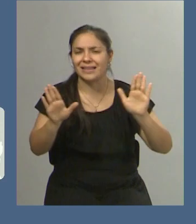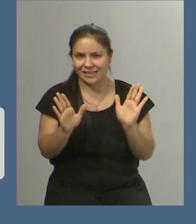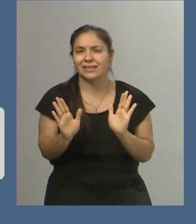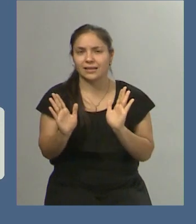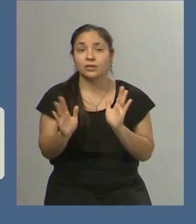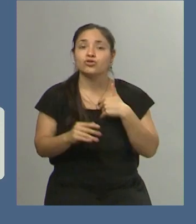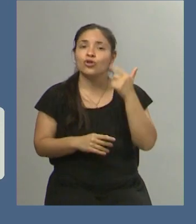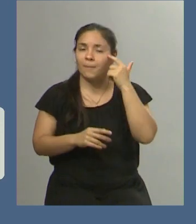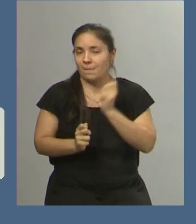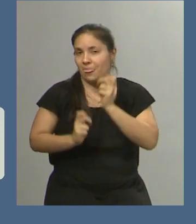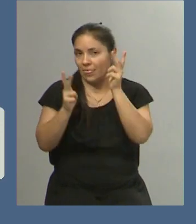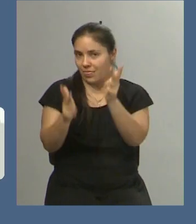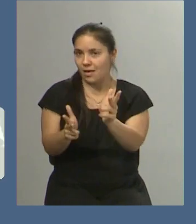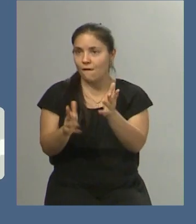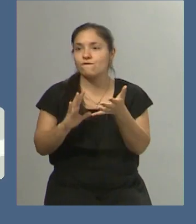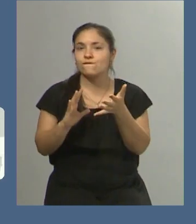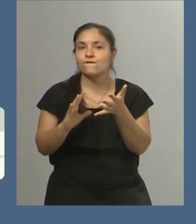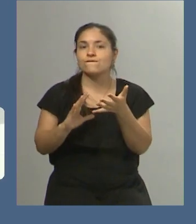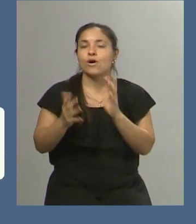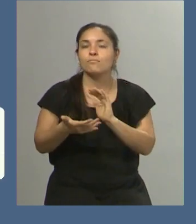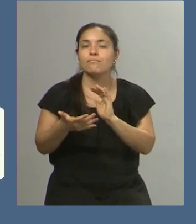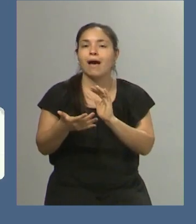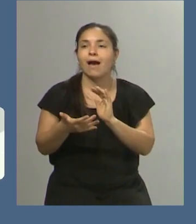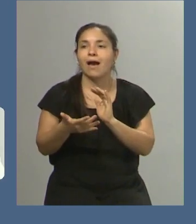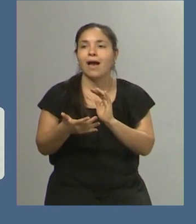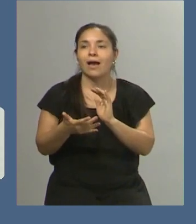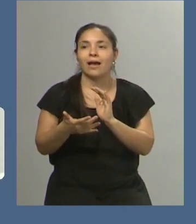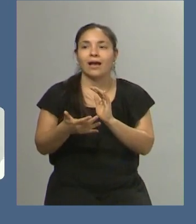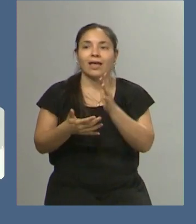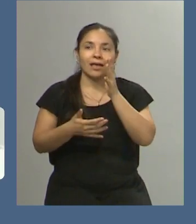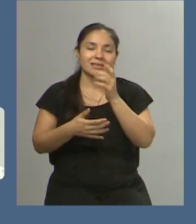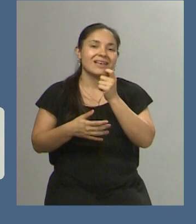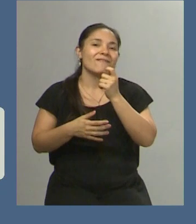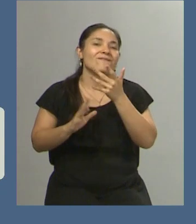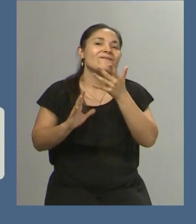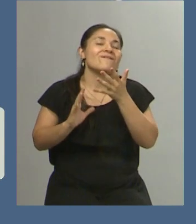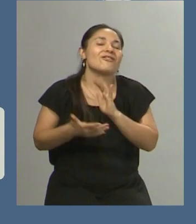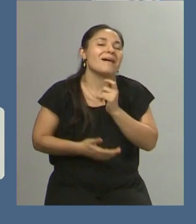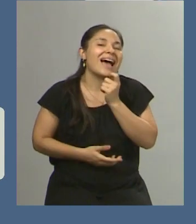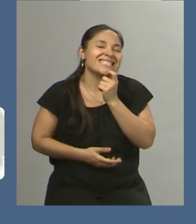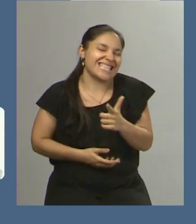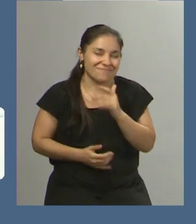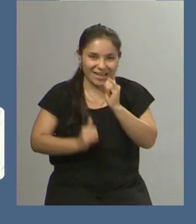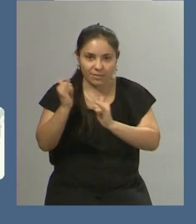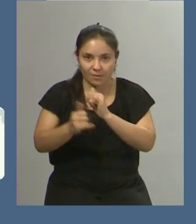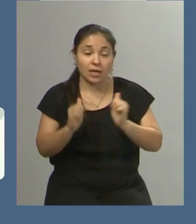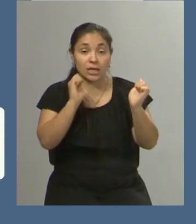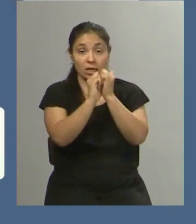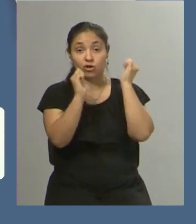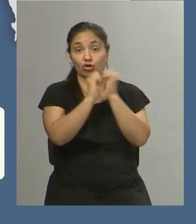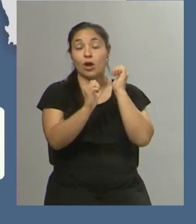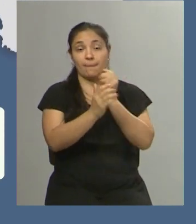diciendo, lo estoy poniendo de una forma un poco quizás excesivamente simple. Pero si vamos a la historia del